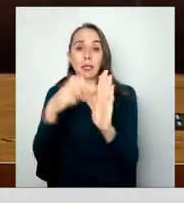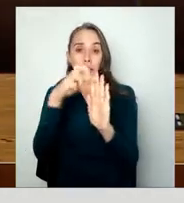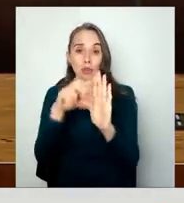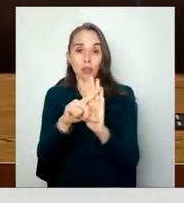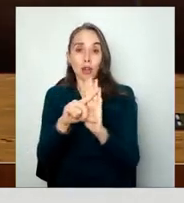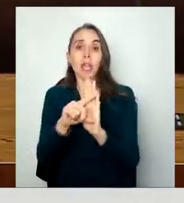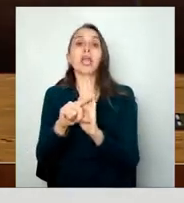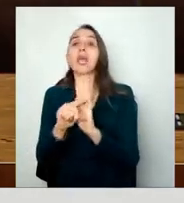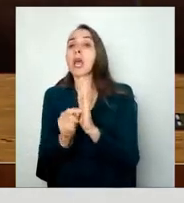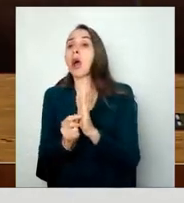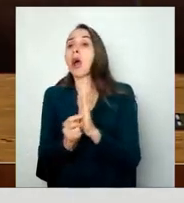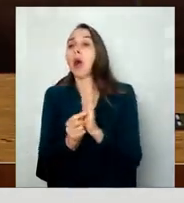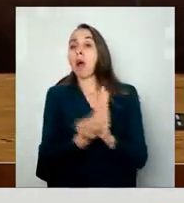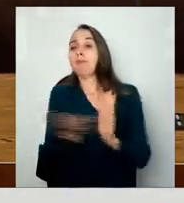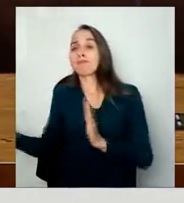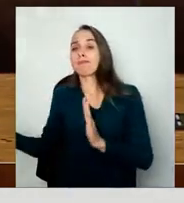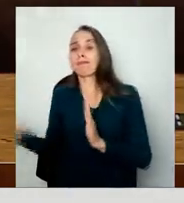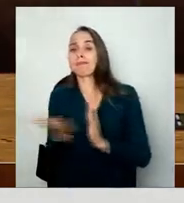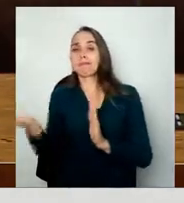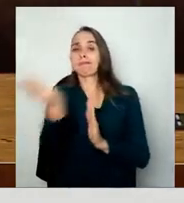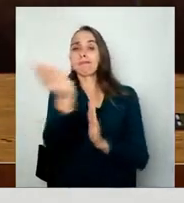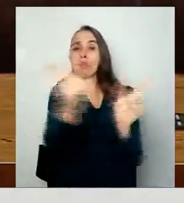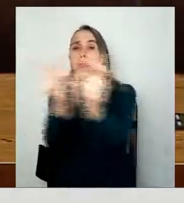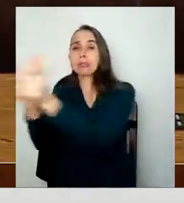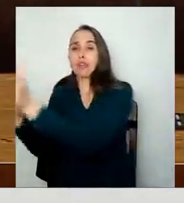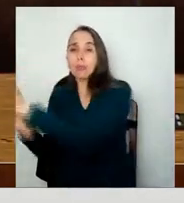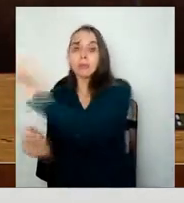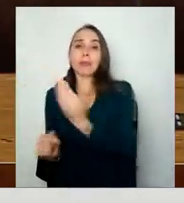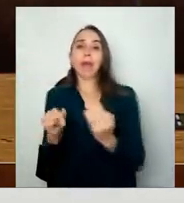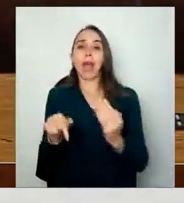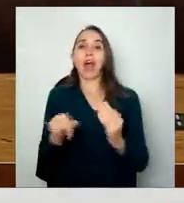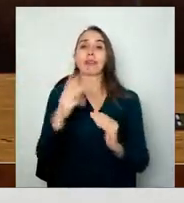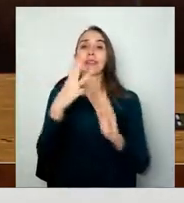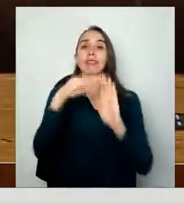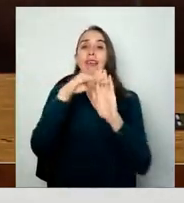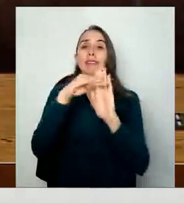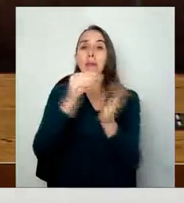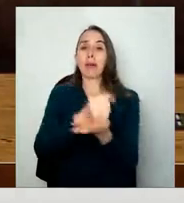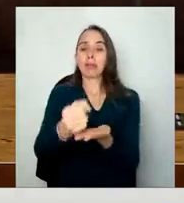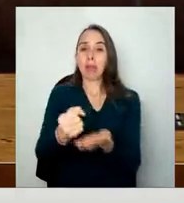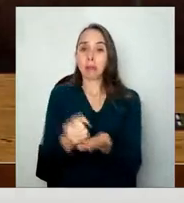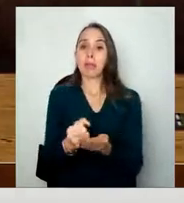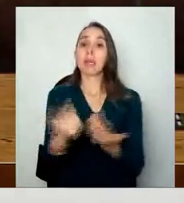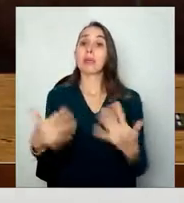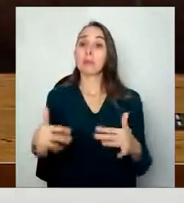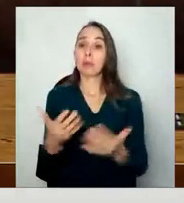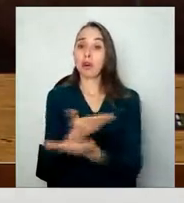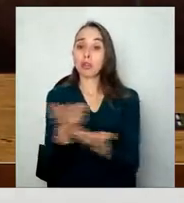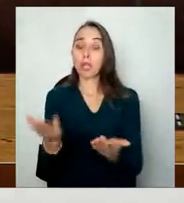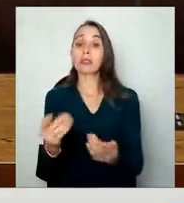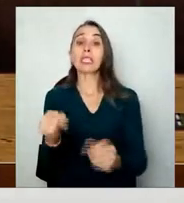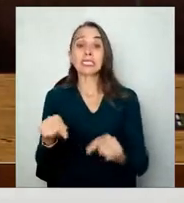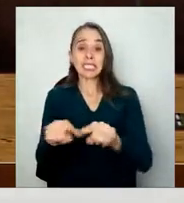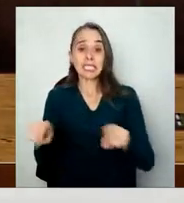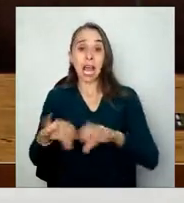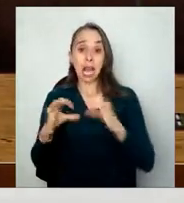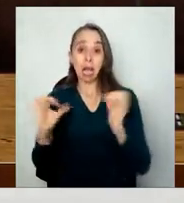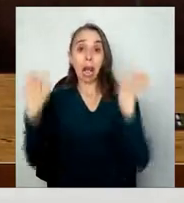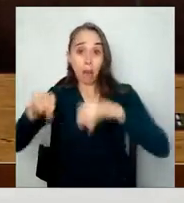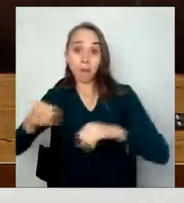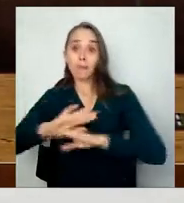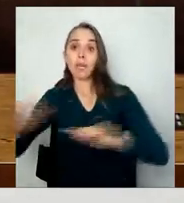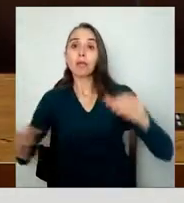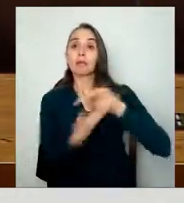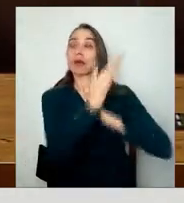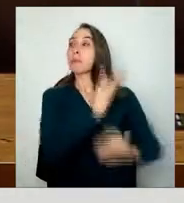instancia razón por la cual También es importante que podamos ya despacharlo han surgido algunas observaciones